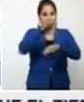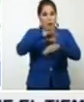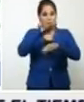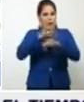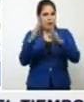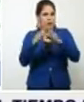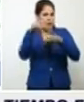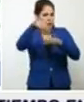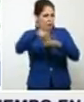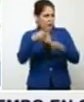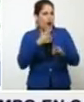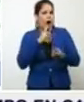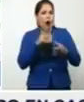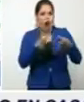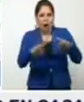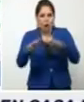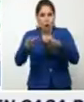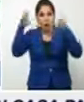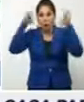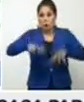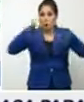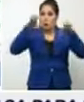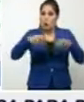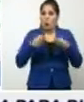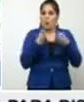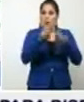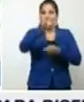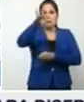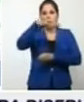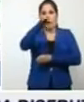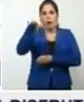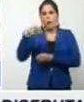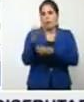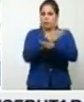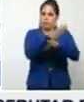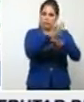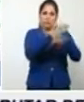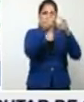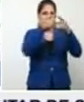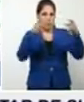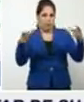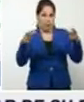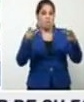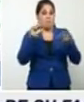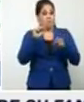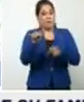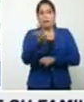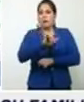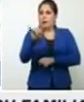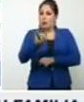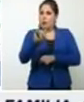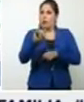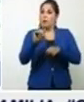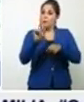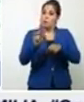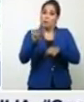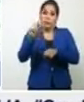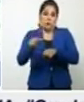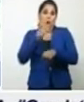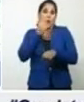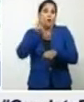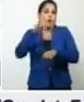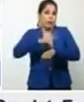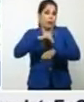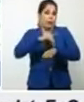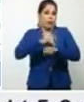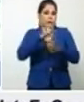días de mucha lluvia pues también va apareciendo en mayor cantidad, y por supuesto los casos de dengue en